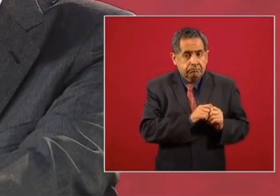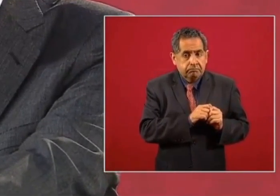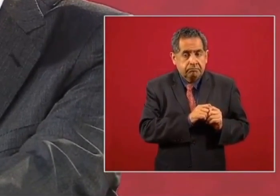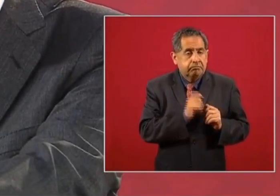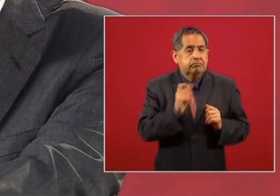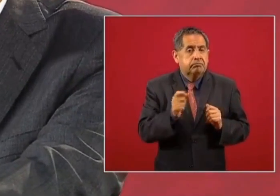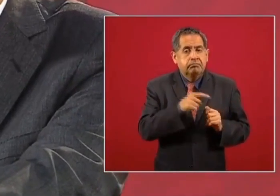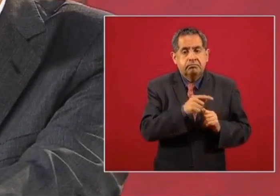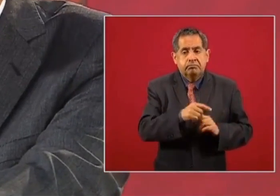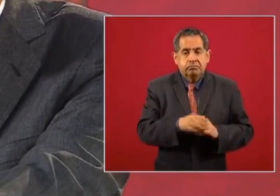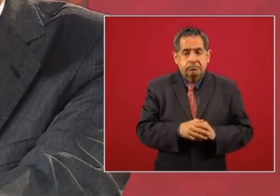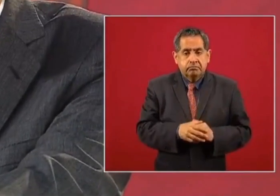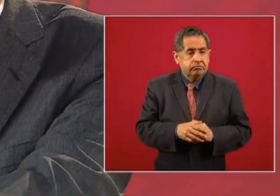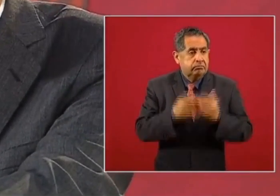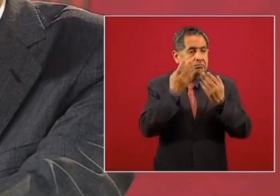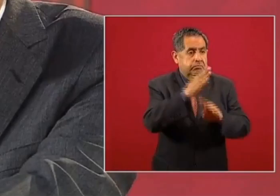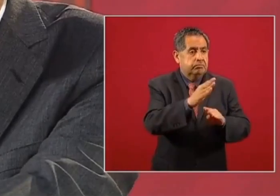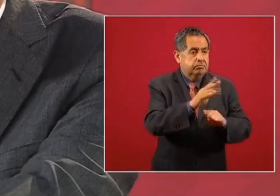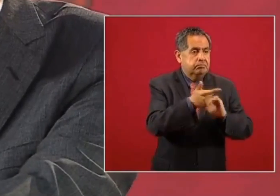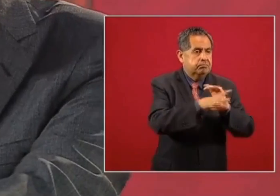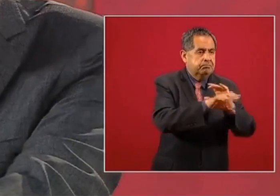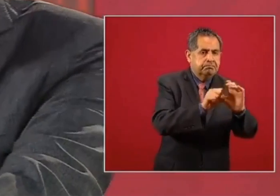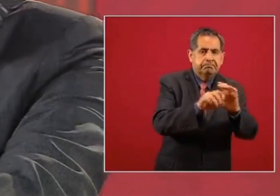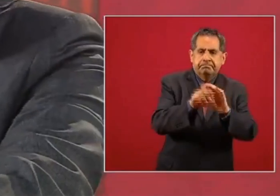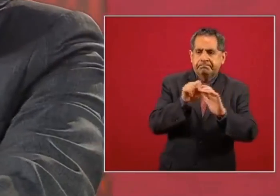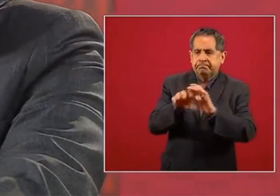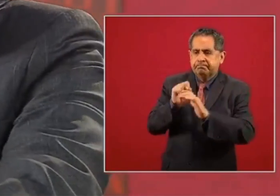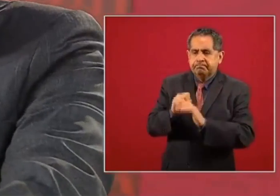de bancos